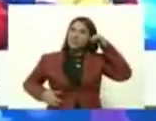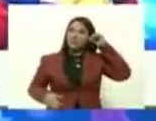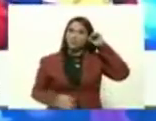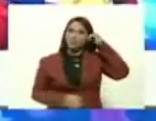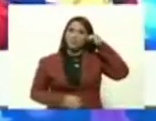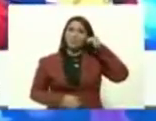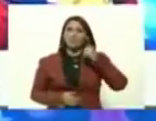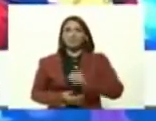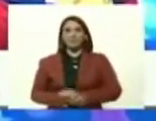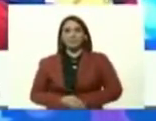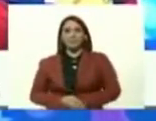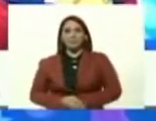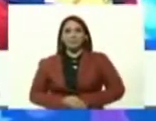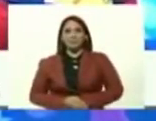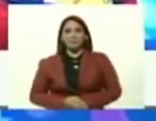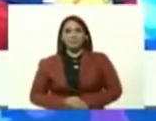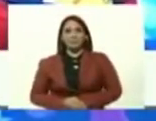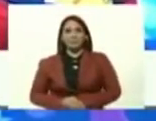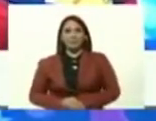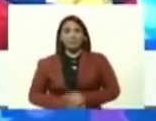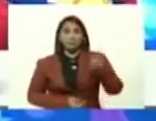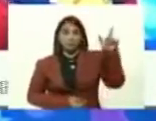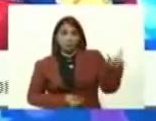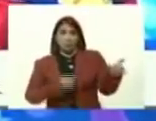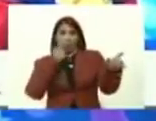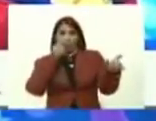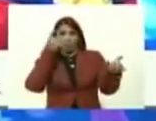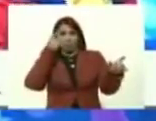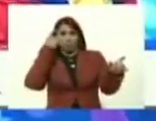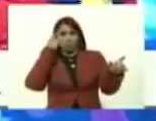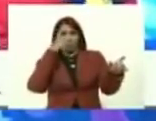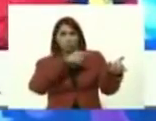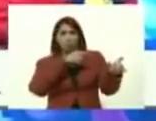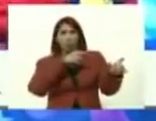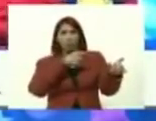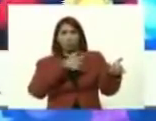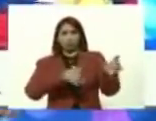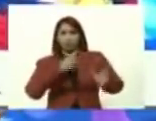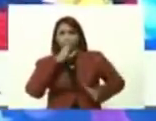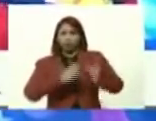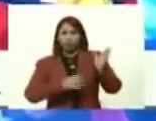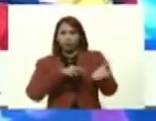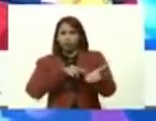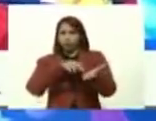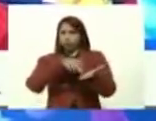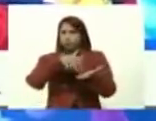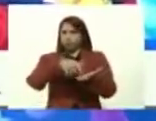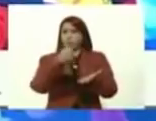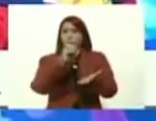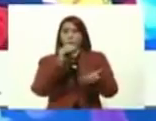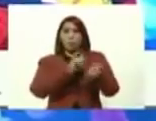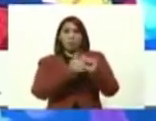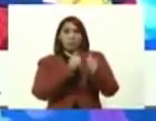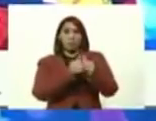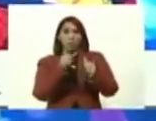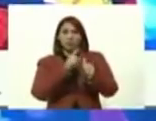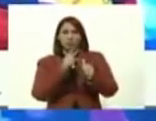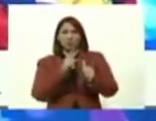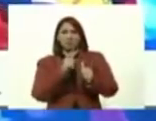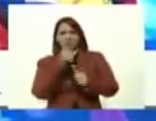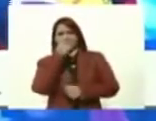y él sabe muy bien que el atletismo en ese momento, o el deporte, no se le prestaba